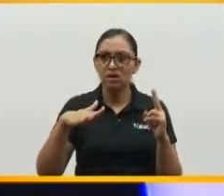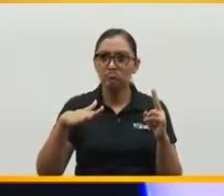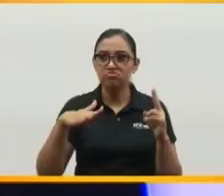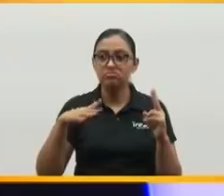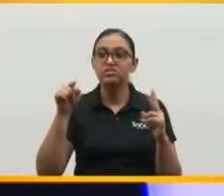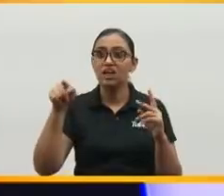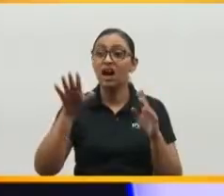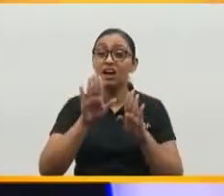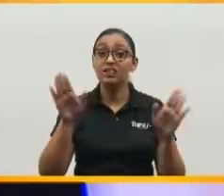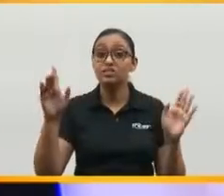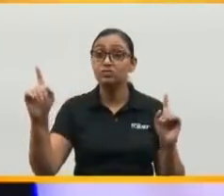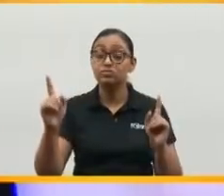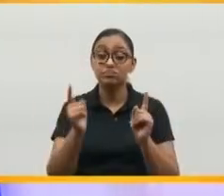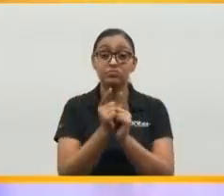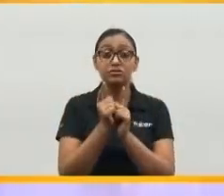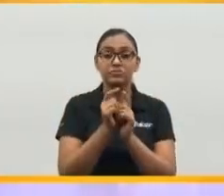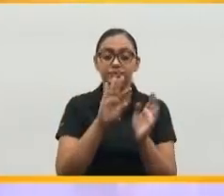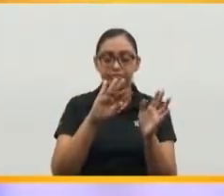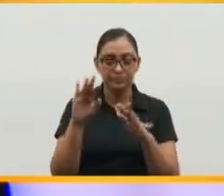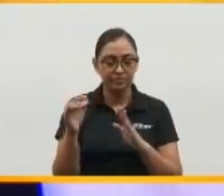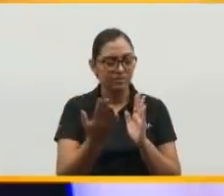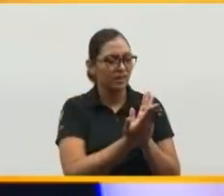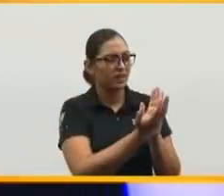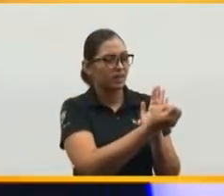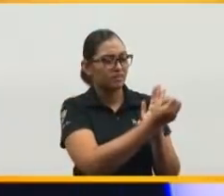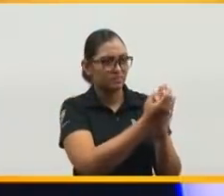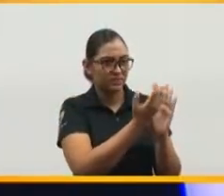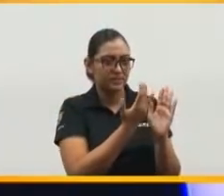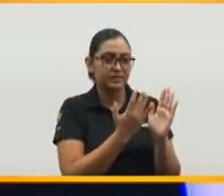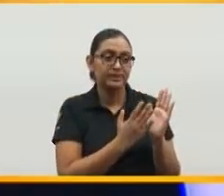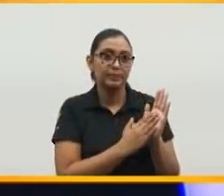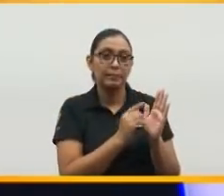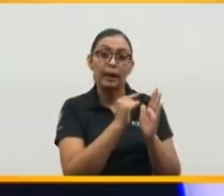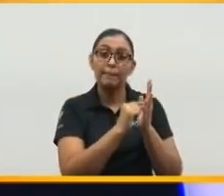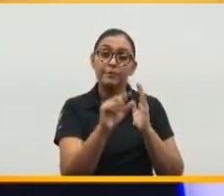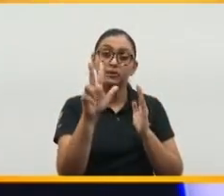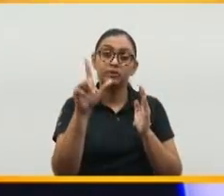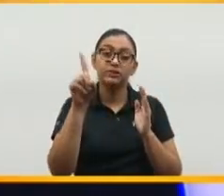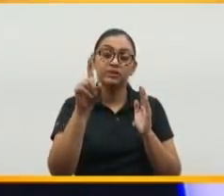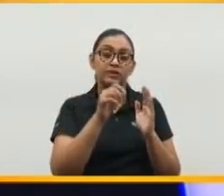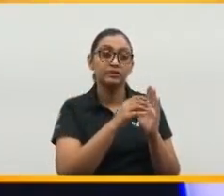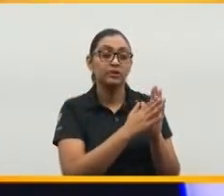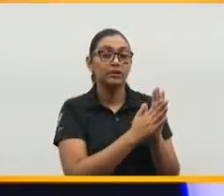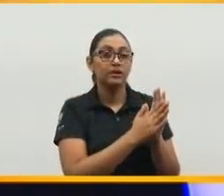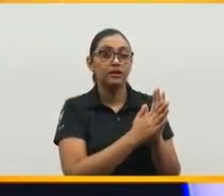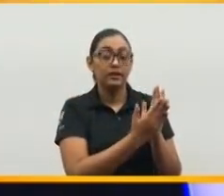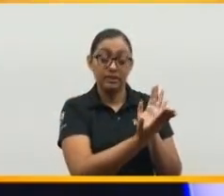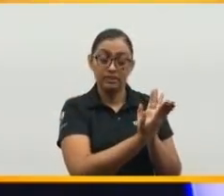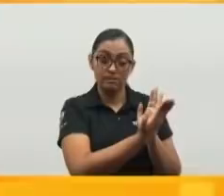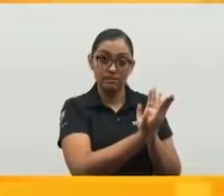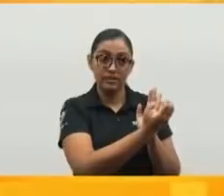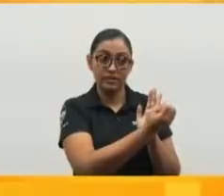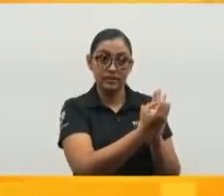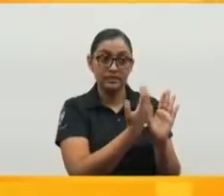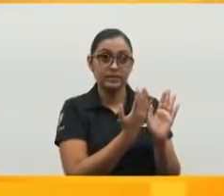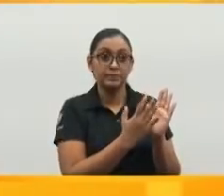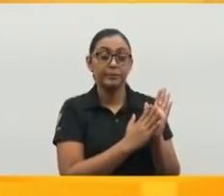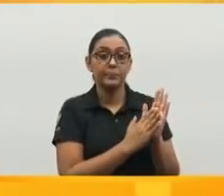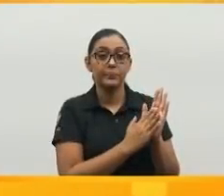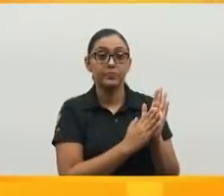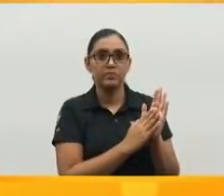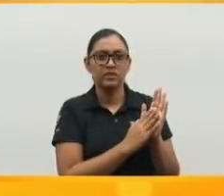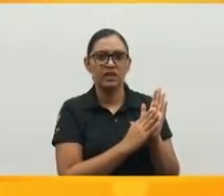el versículo 31, aquí vienen los religiosos y los metidos que te van a robar tu milagro, dice, sus discípulos le